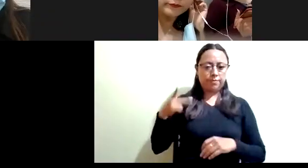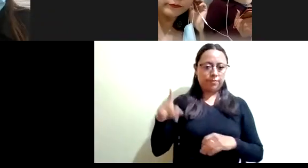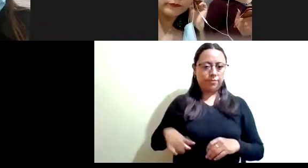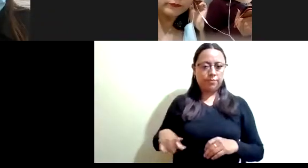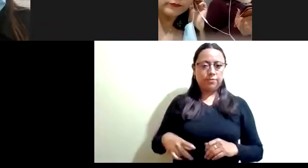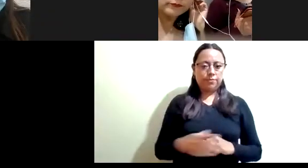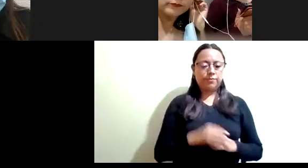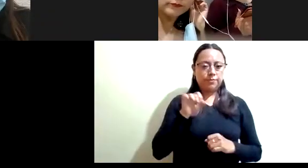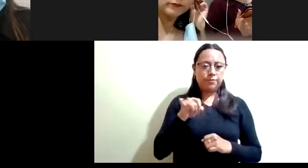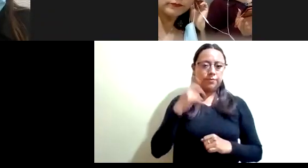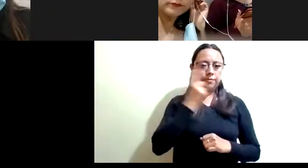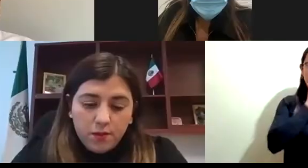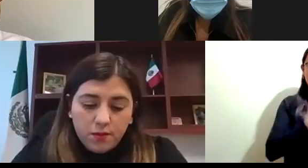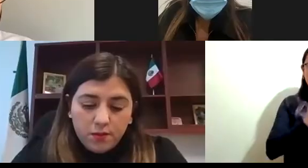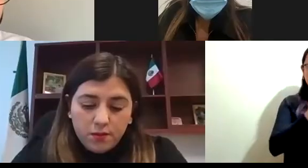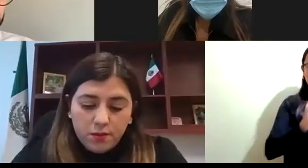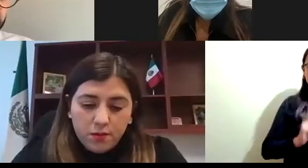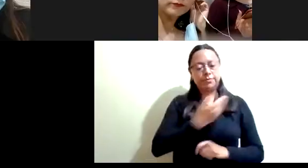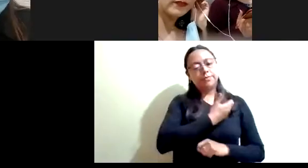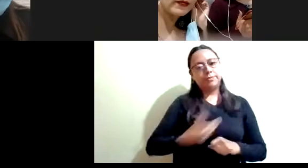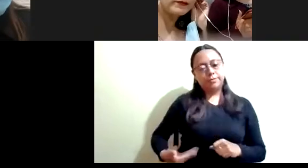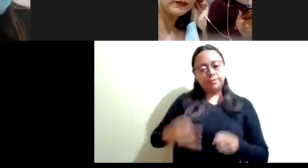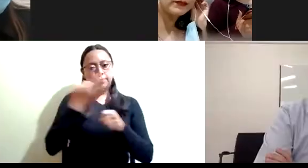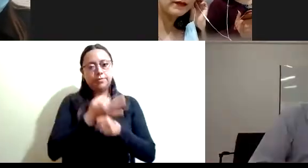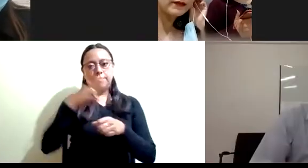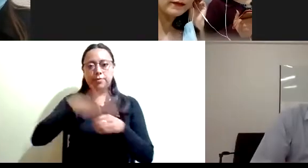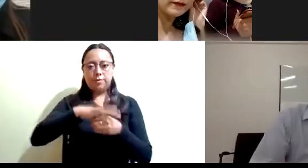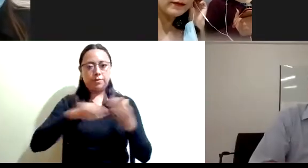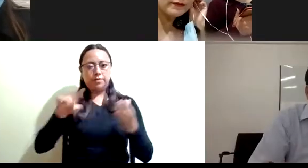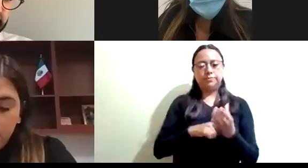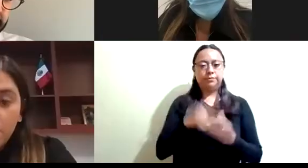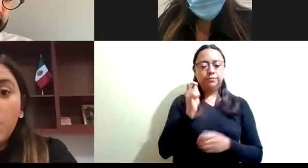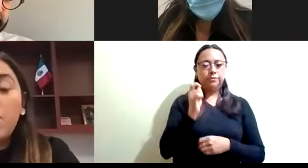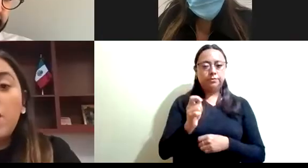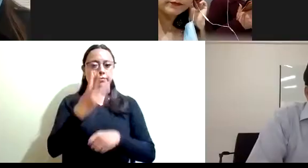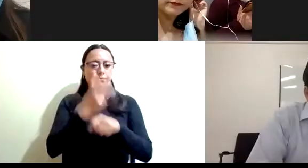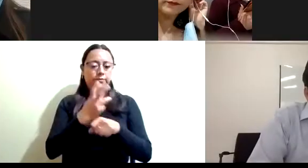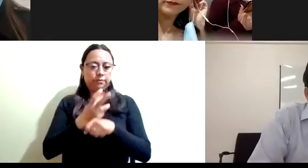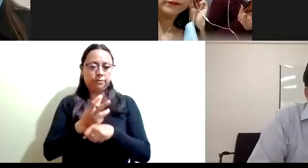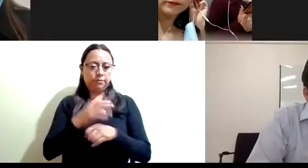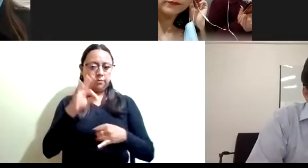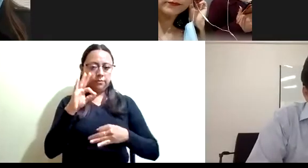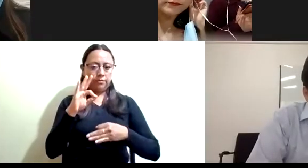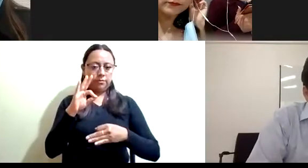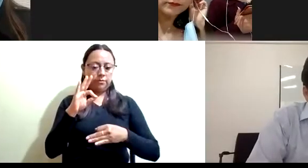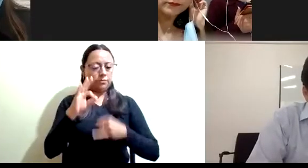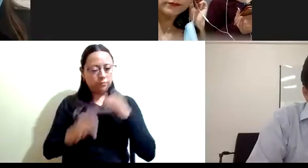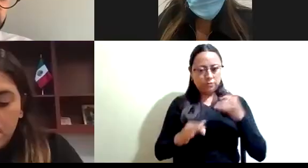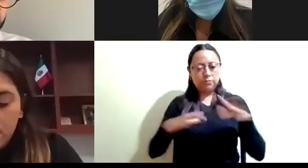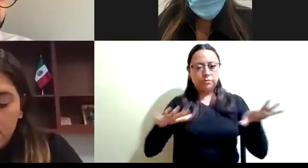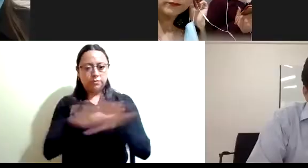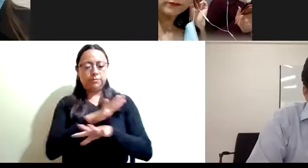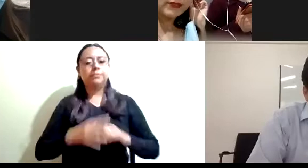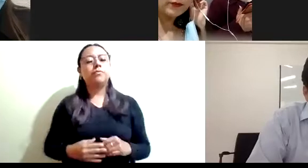Sí, diputado. Por instrucciones de la presidencia se somete a votación la tercera y última modificación, por lo que procederé a mencionar su nombre y